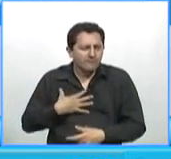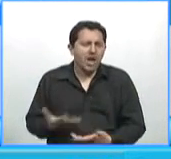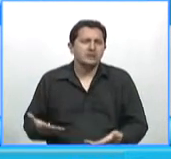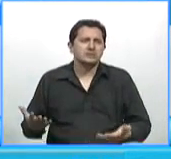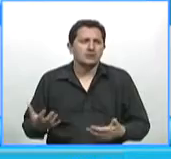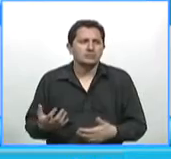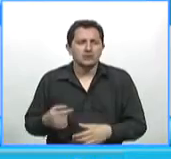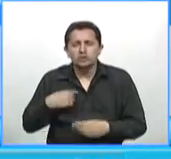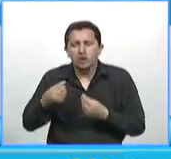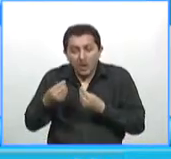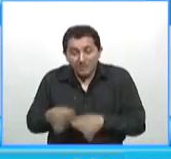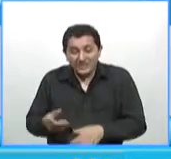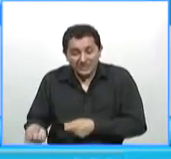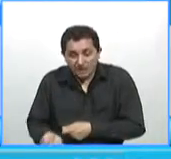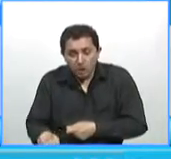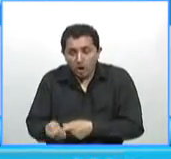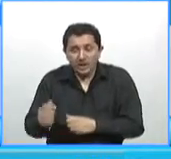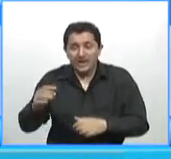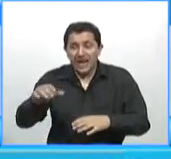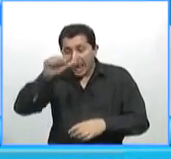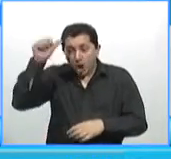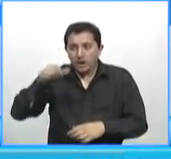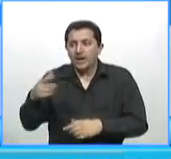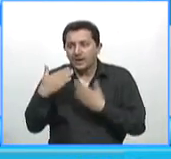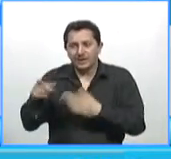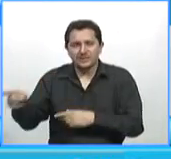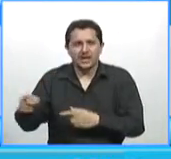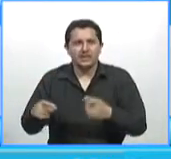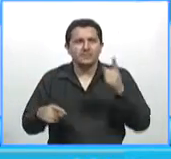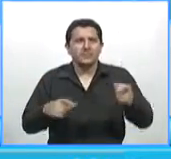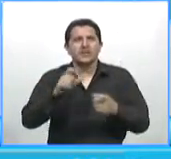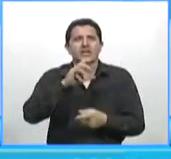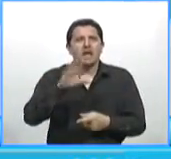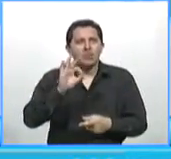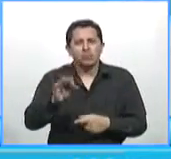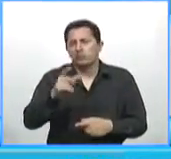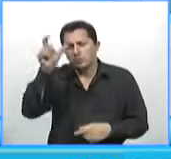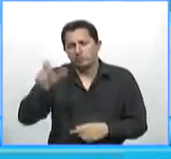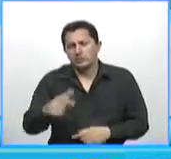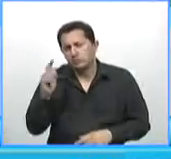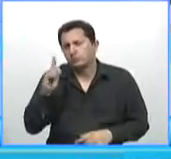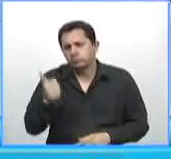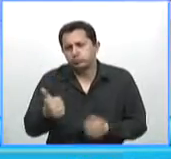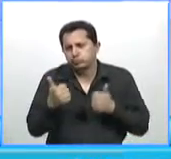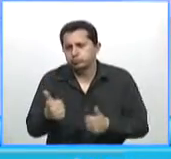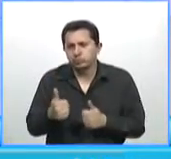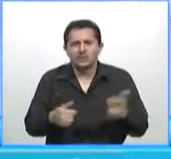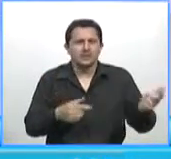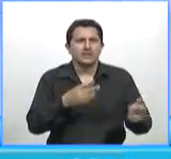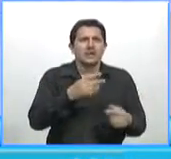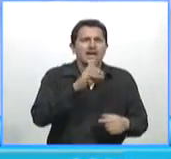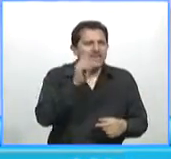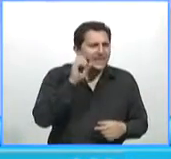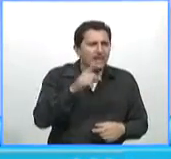que empecé con él a jugar en el Maya, en las Leonas. Santi Capurro, porque es una persona increíble. Y bueno, el Chapa, porque